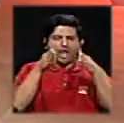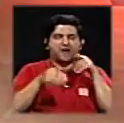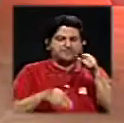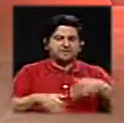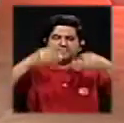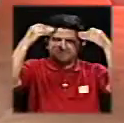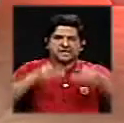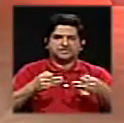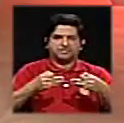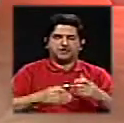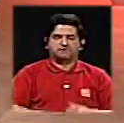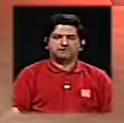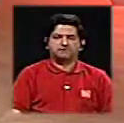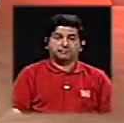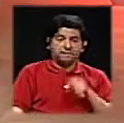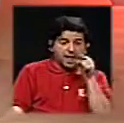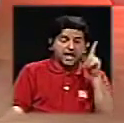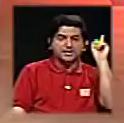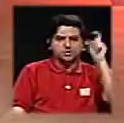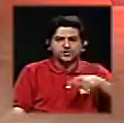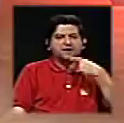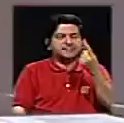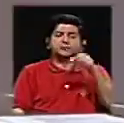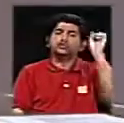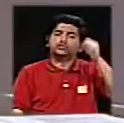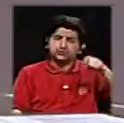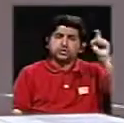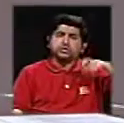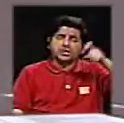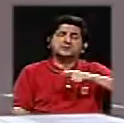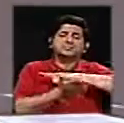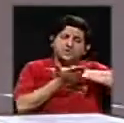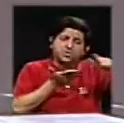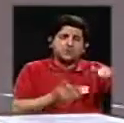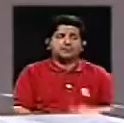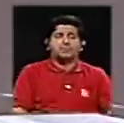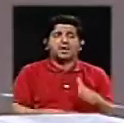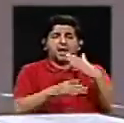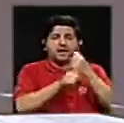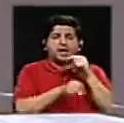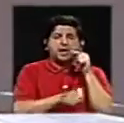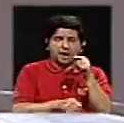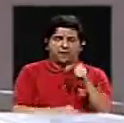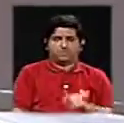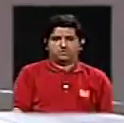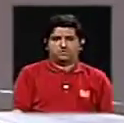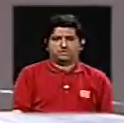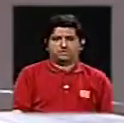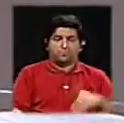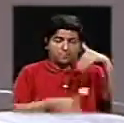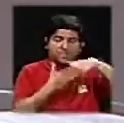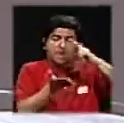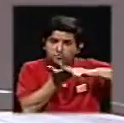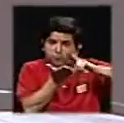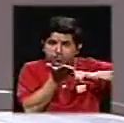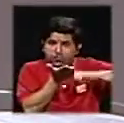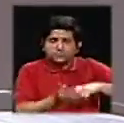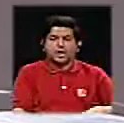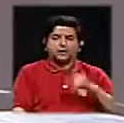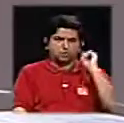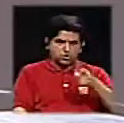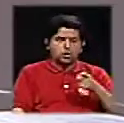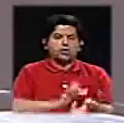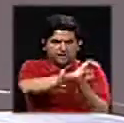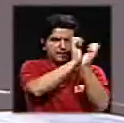las decisiones. Ellos son los que debieran decir, sí, necesito limpiar esto, hágalo dentro de su contrato, y para eso hay órdenes